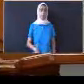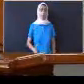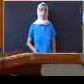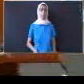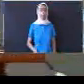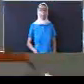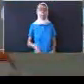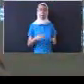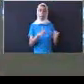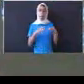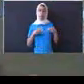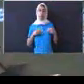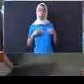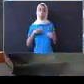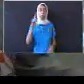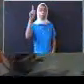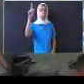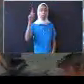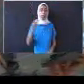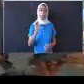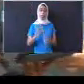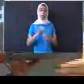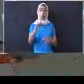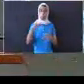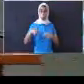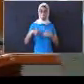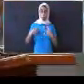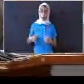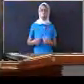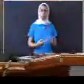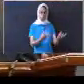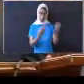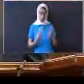A aceptarlo a Él en su corazón. Venga.